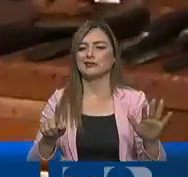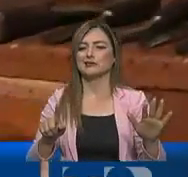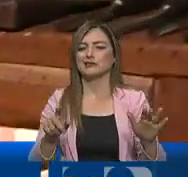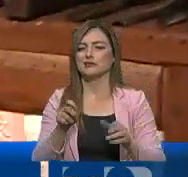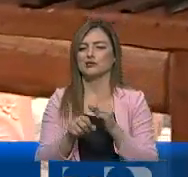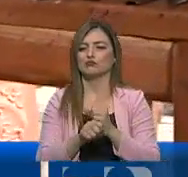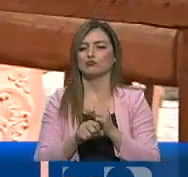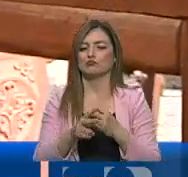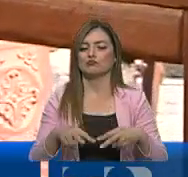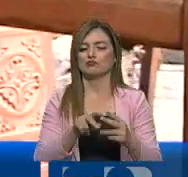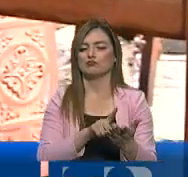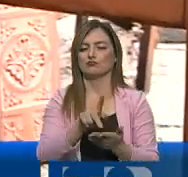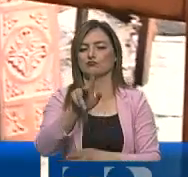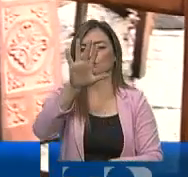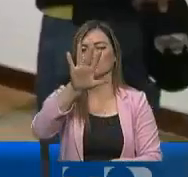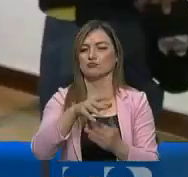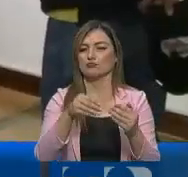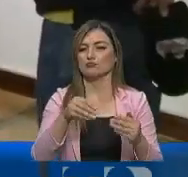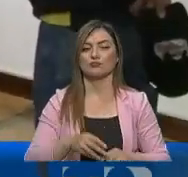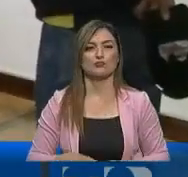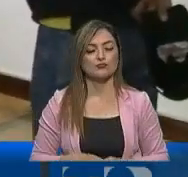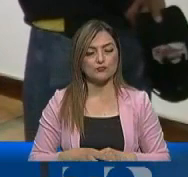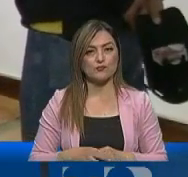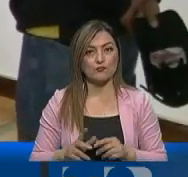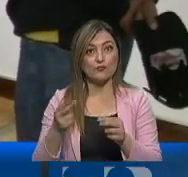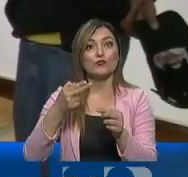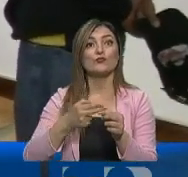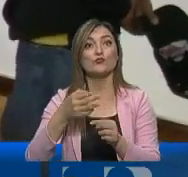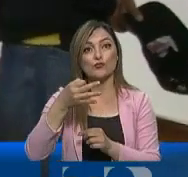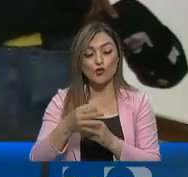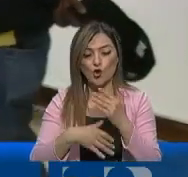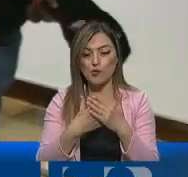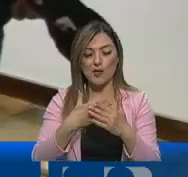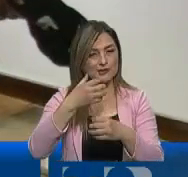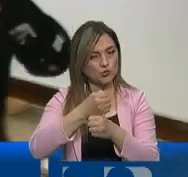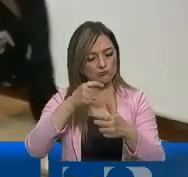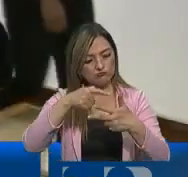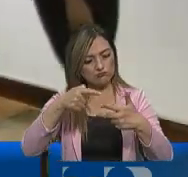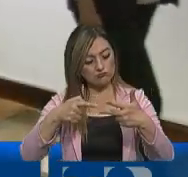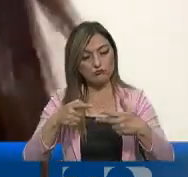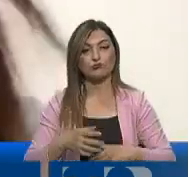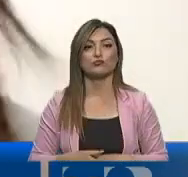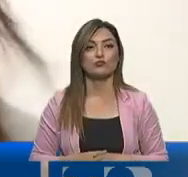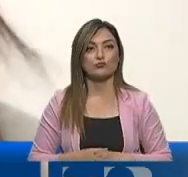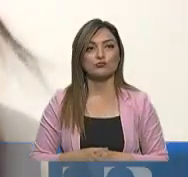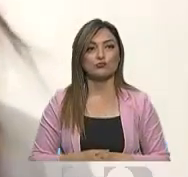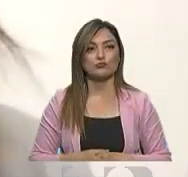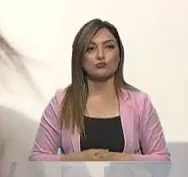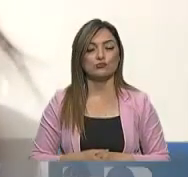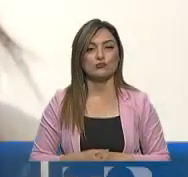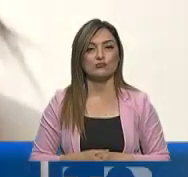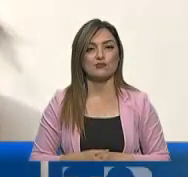de edad y tiene un valor de $5. Además, quienes asistan deberán cumplir con todas las medidas de bioseguridad.